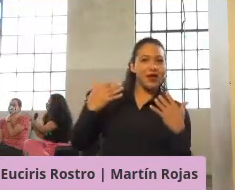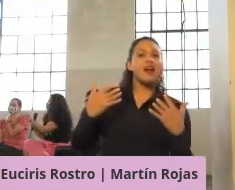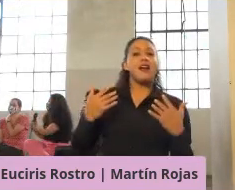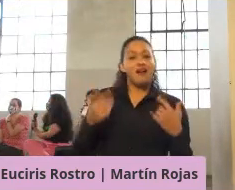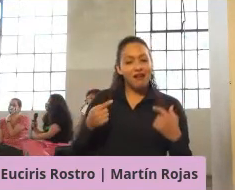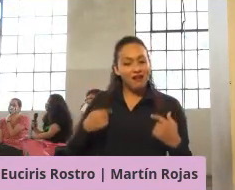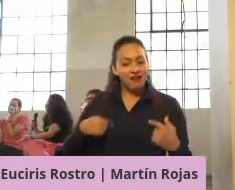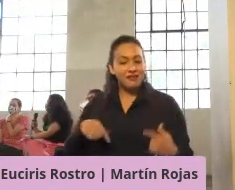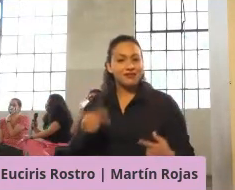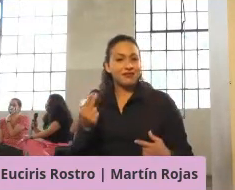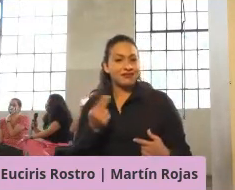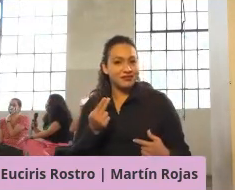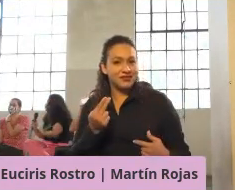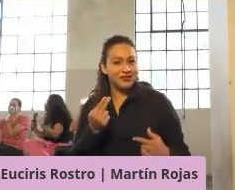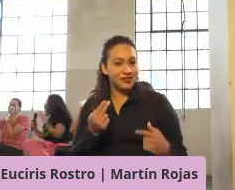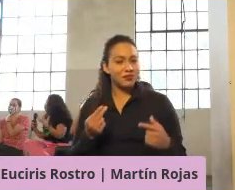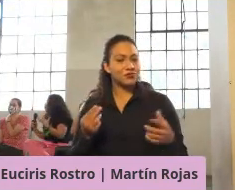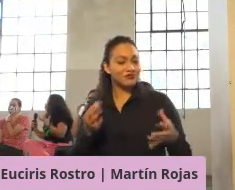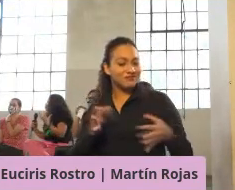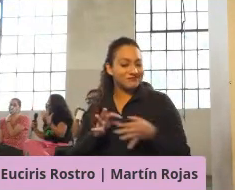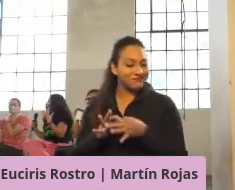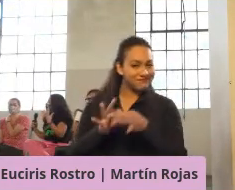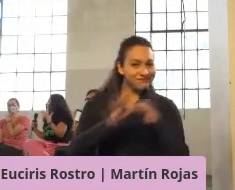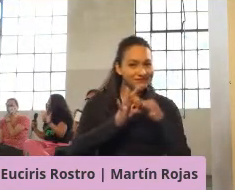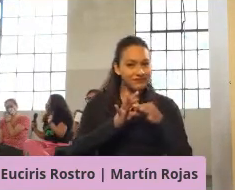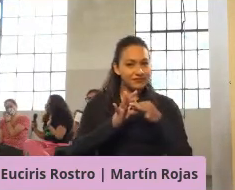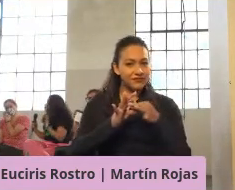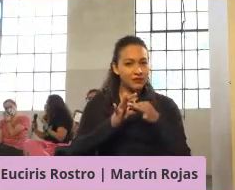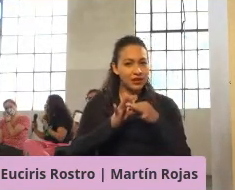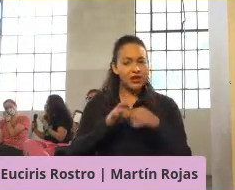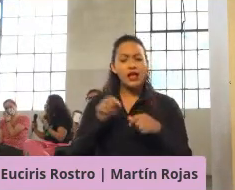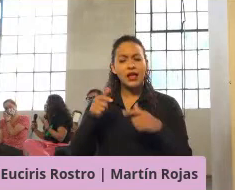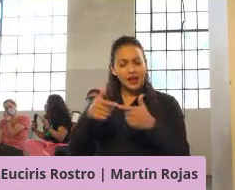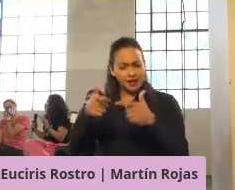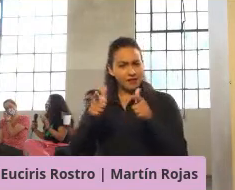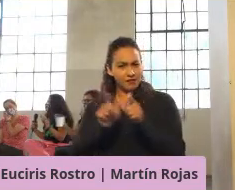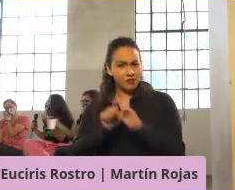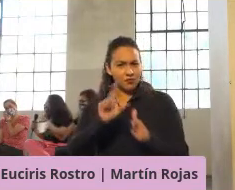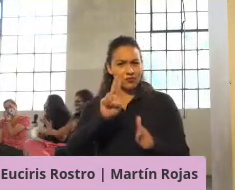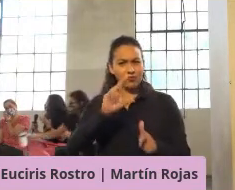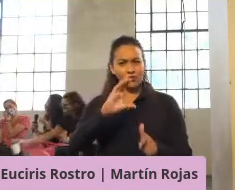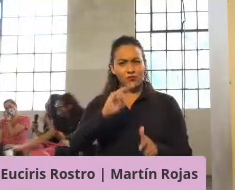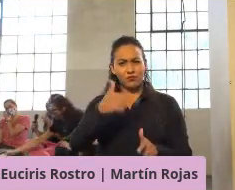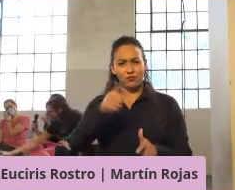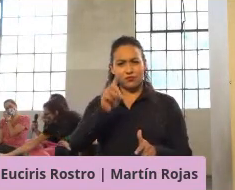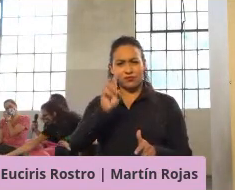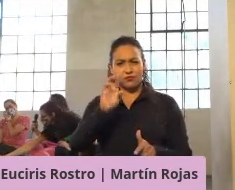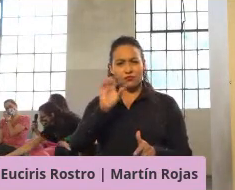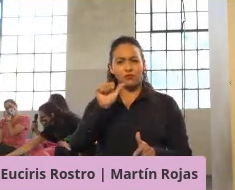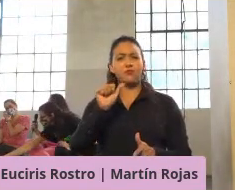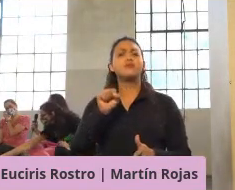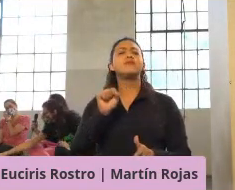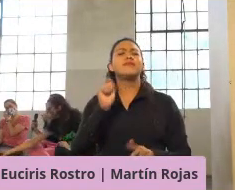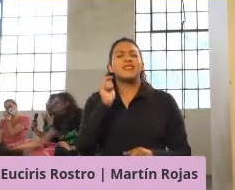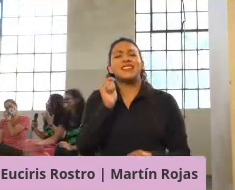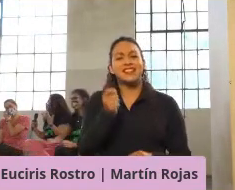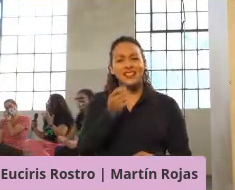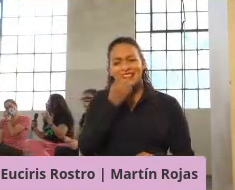De pronto lo que decía Luchadoras me hace mucho ruido y me identifico muchísimo, porque sí hay que seguir